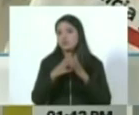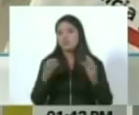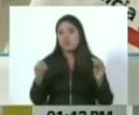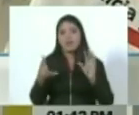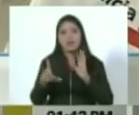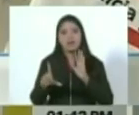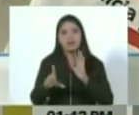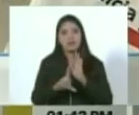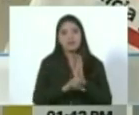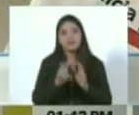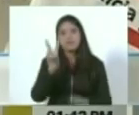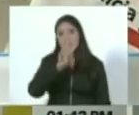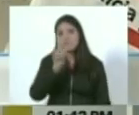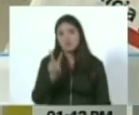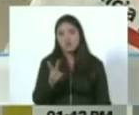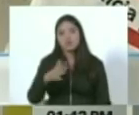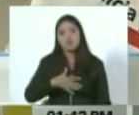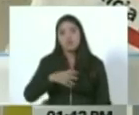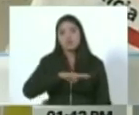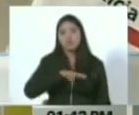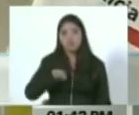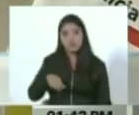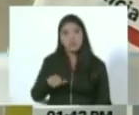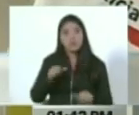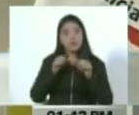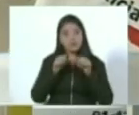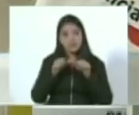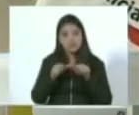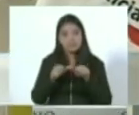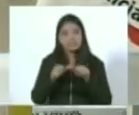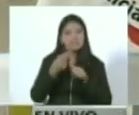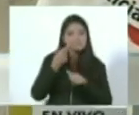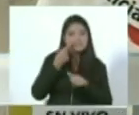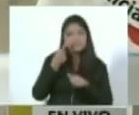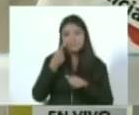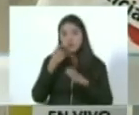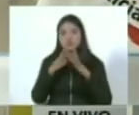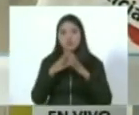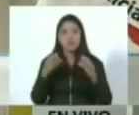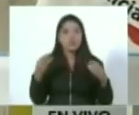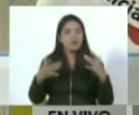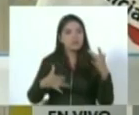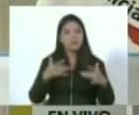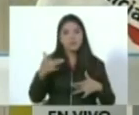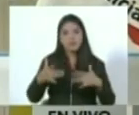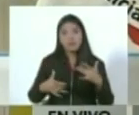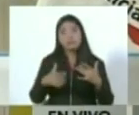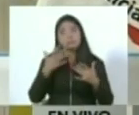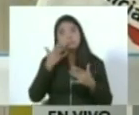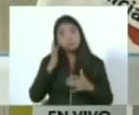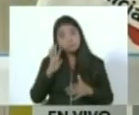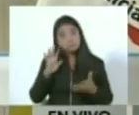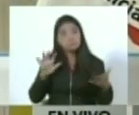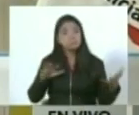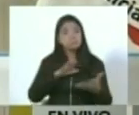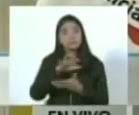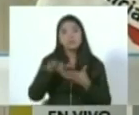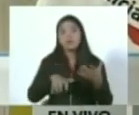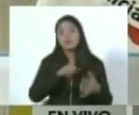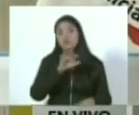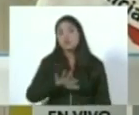de la República. Nosotros vamos a seguir monitoreando todos aquellos eventos que pretendan desestabilizar el